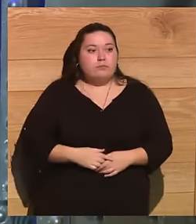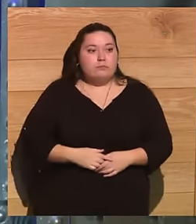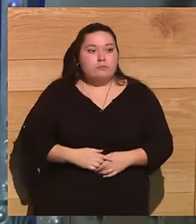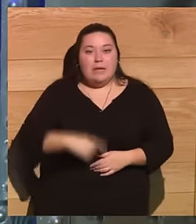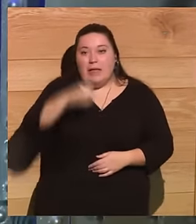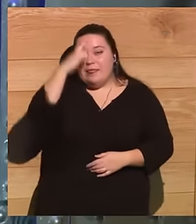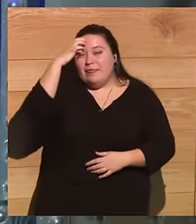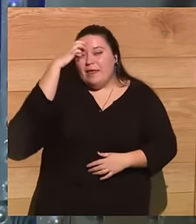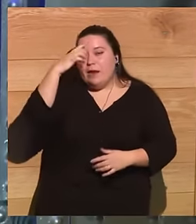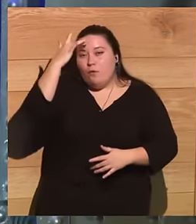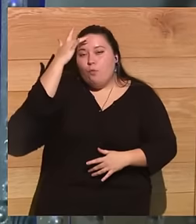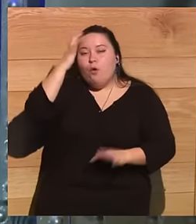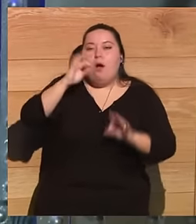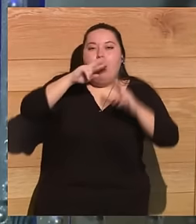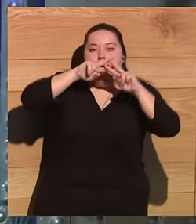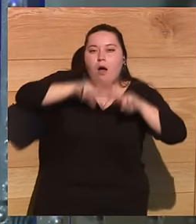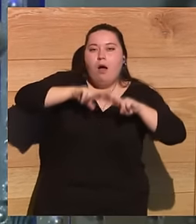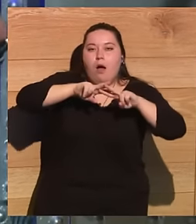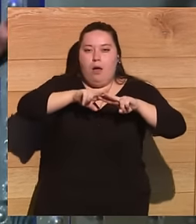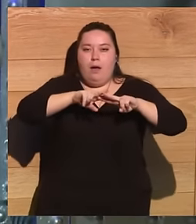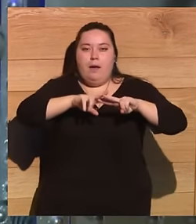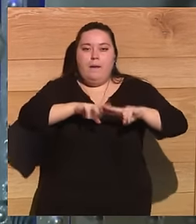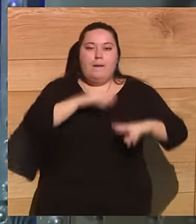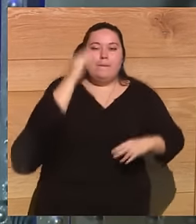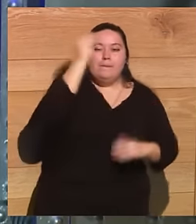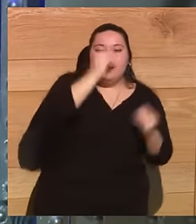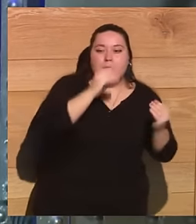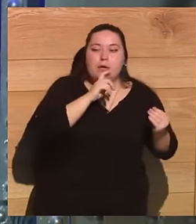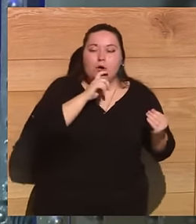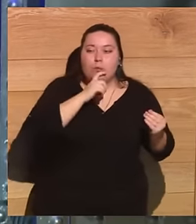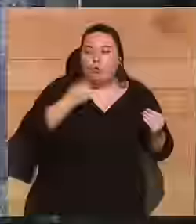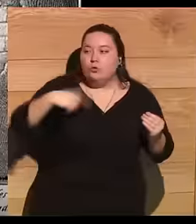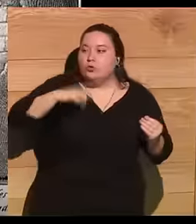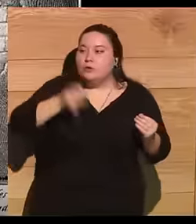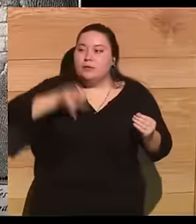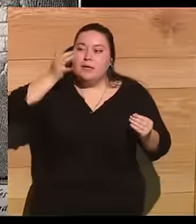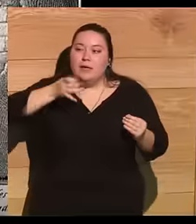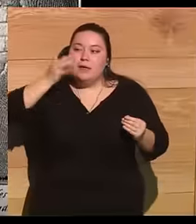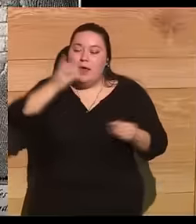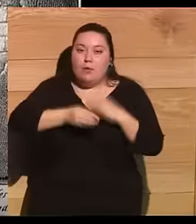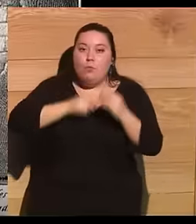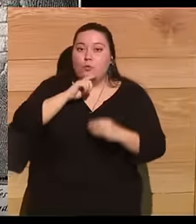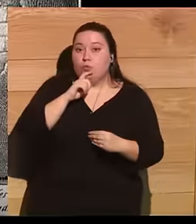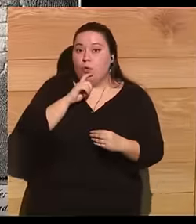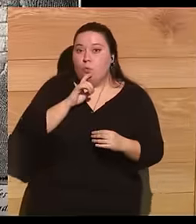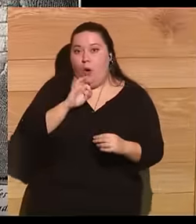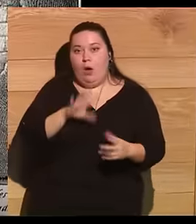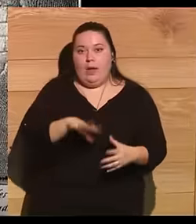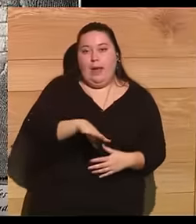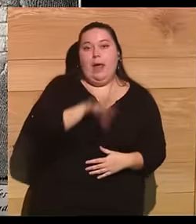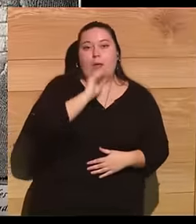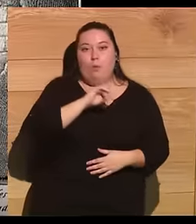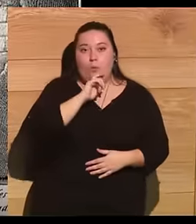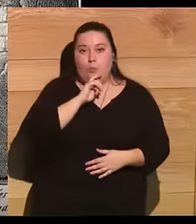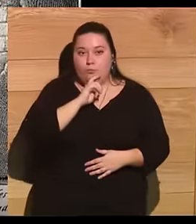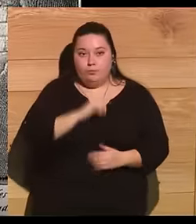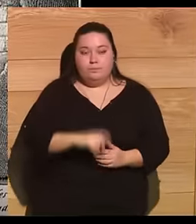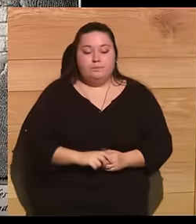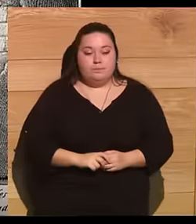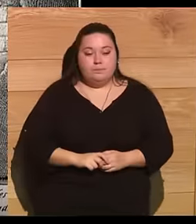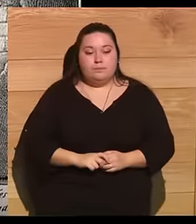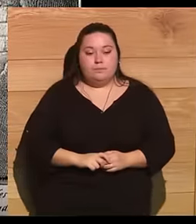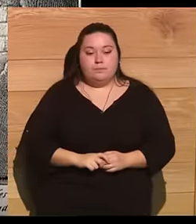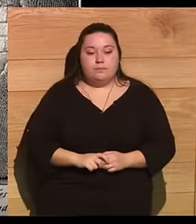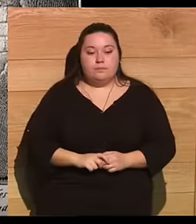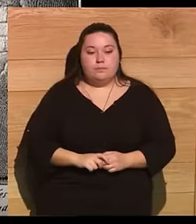y comprender cómo piensa, cómo hacemos para tener ideas y podemos descifrar lo que hay en un cerebro.